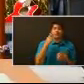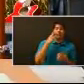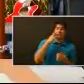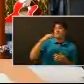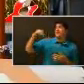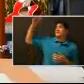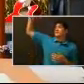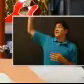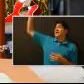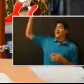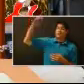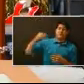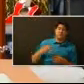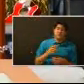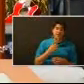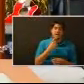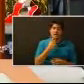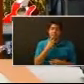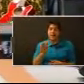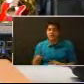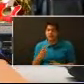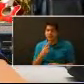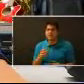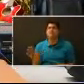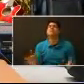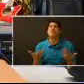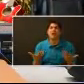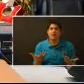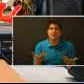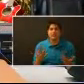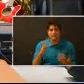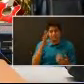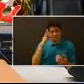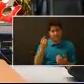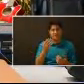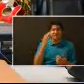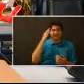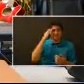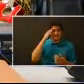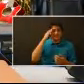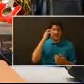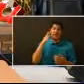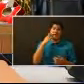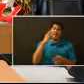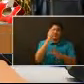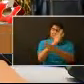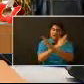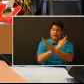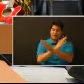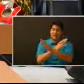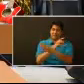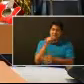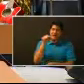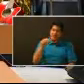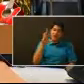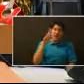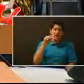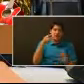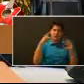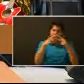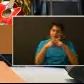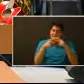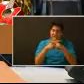sabe que tiene su respaldo, que su papá está ahí, que lo va a defender, que no va a ser él el que va a enfrentar al